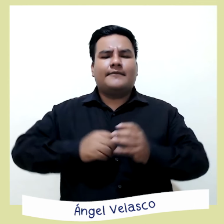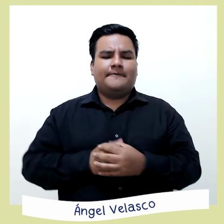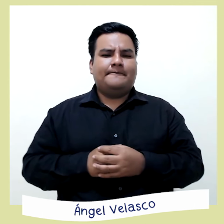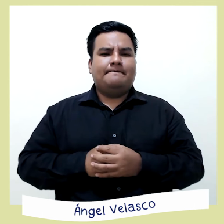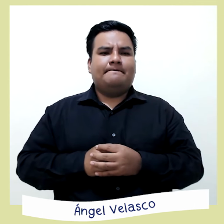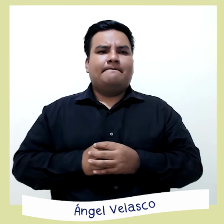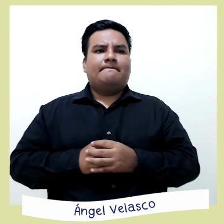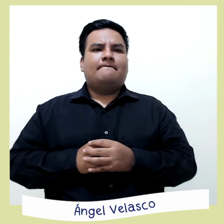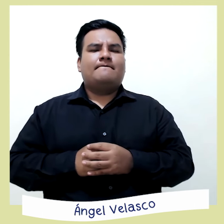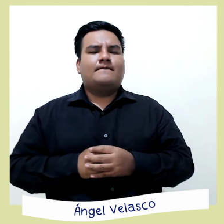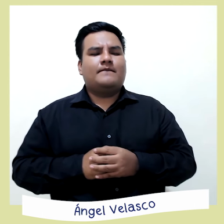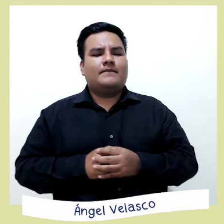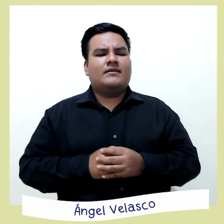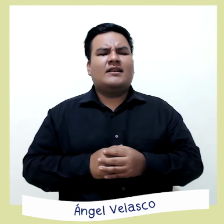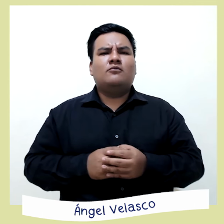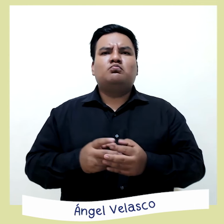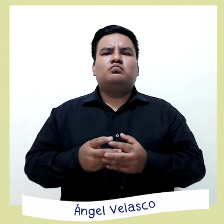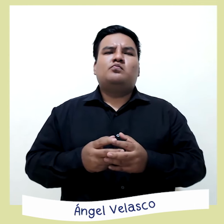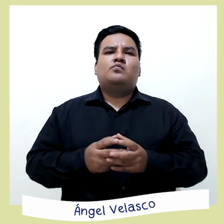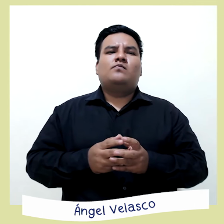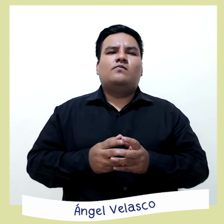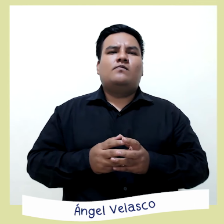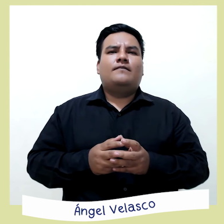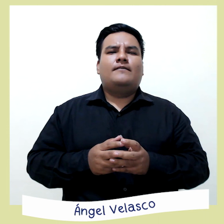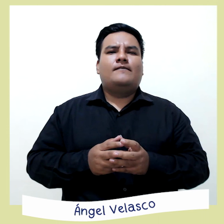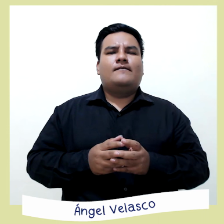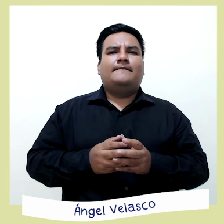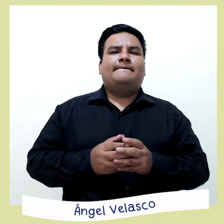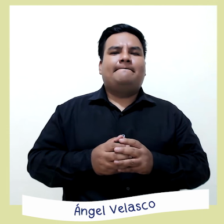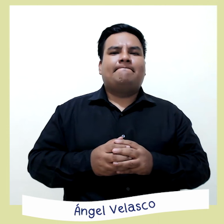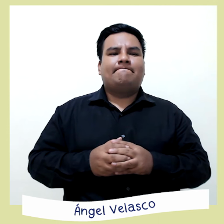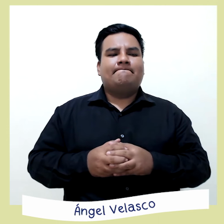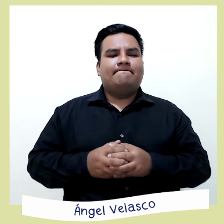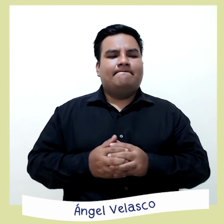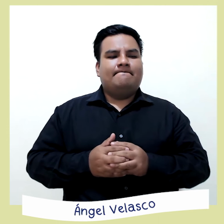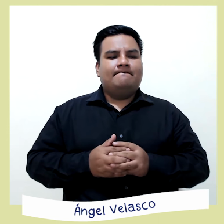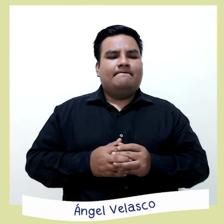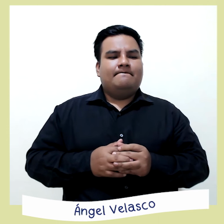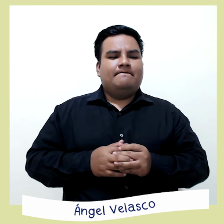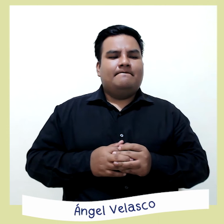evitamos narrativas de odio hacia esta población. Adelante.